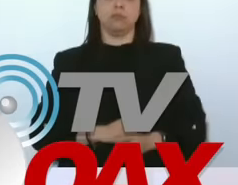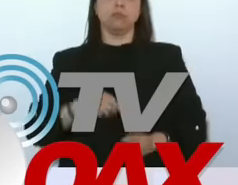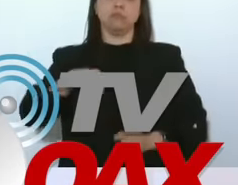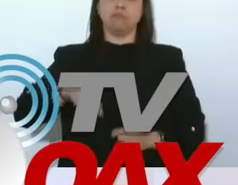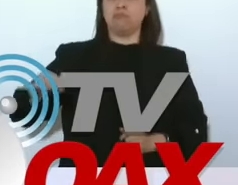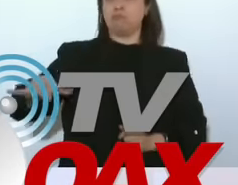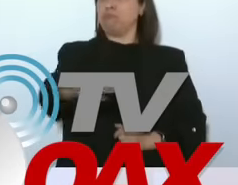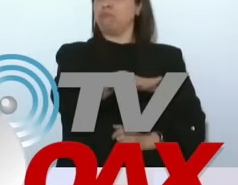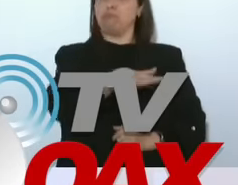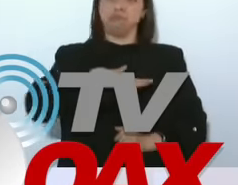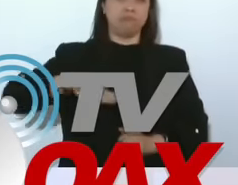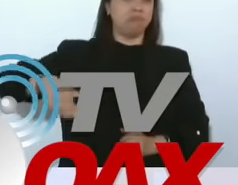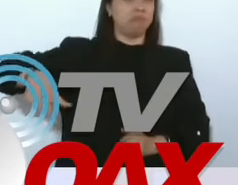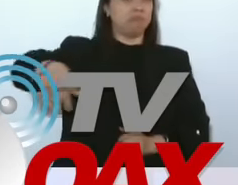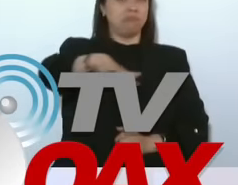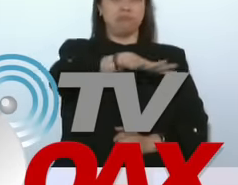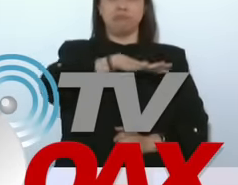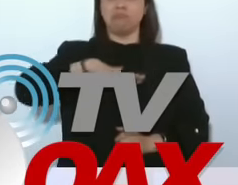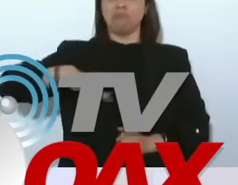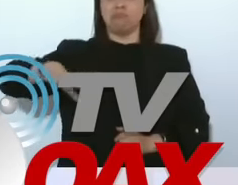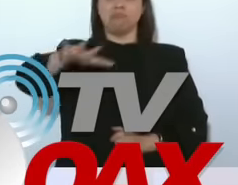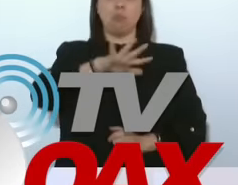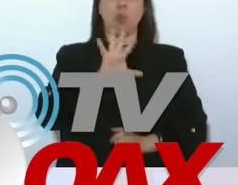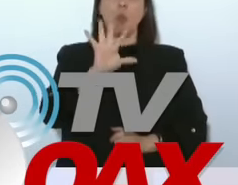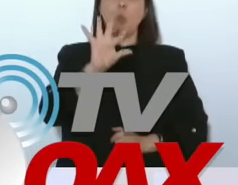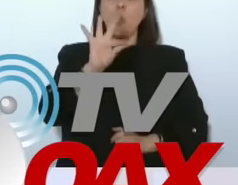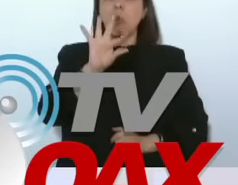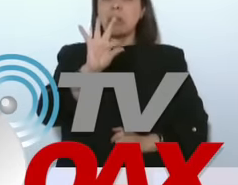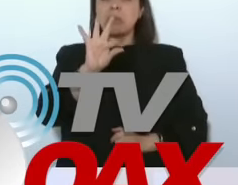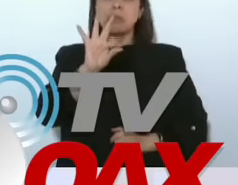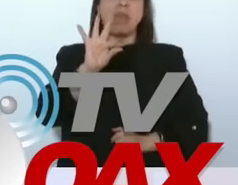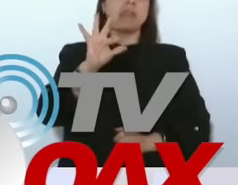son como 45 hectáreas.